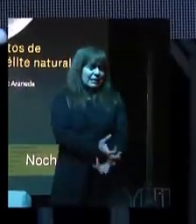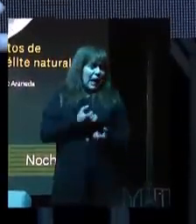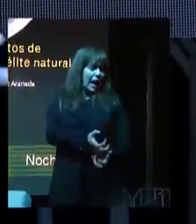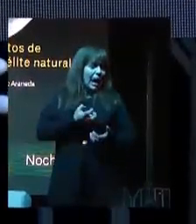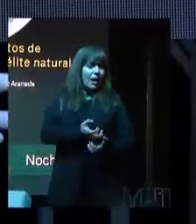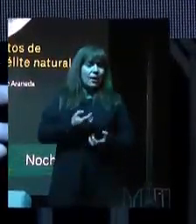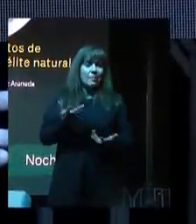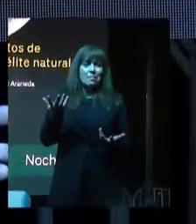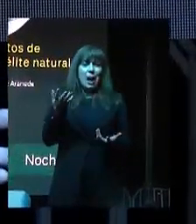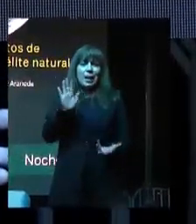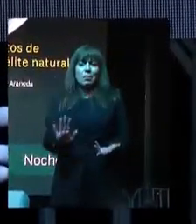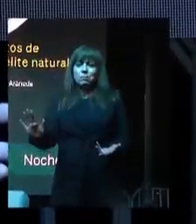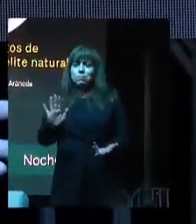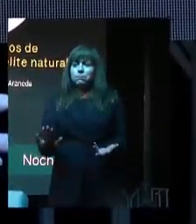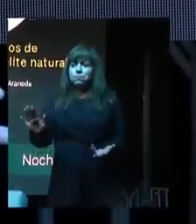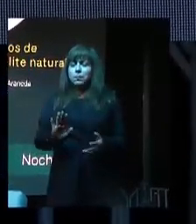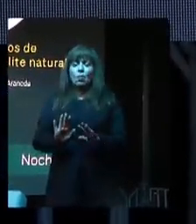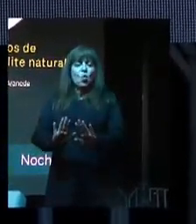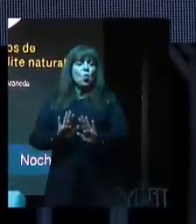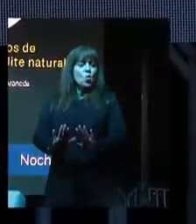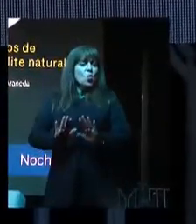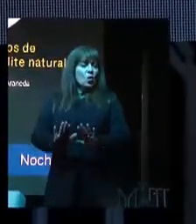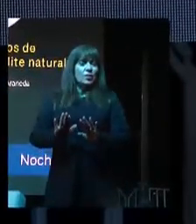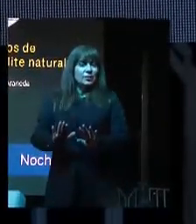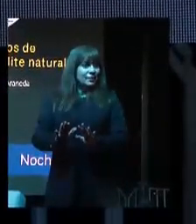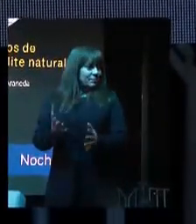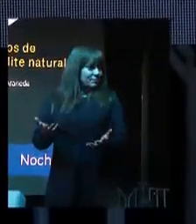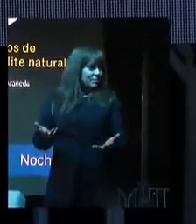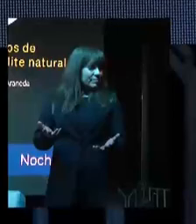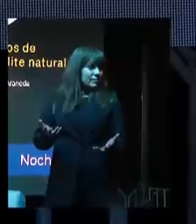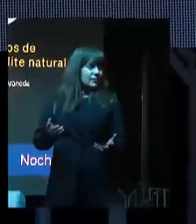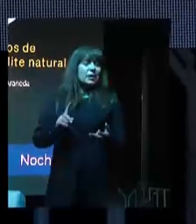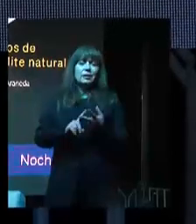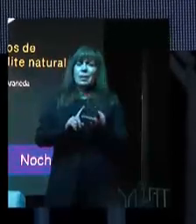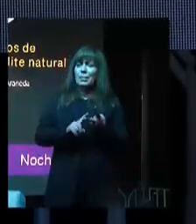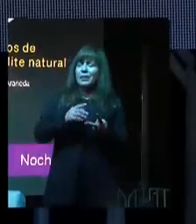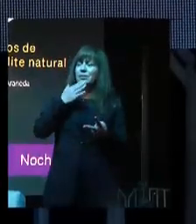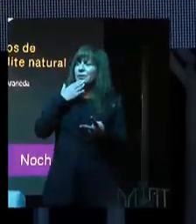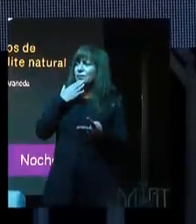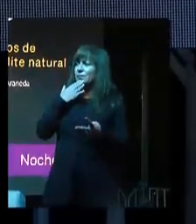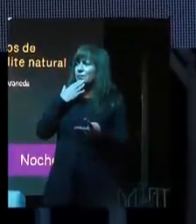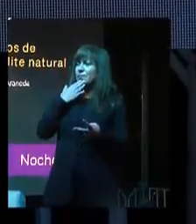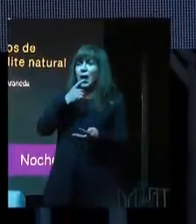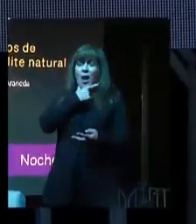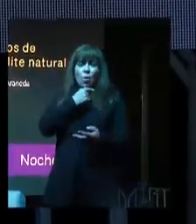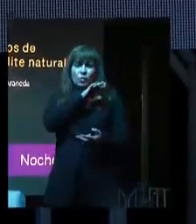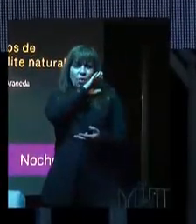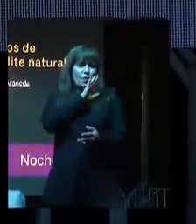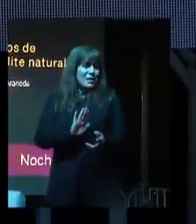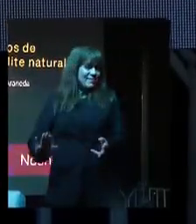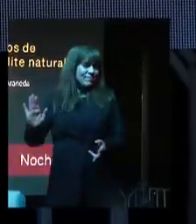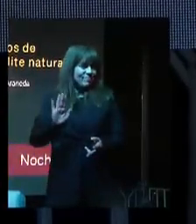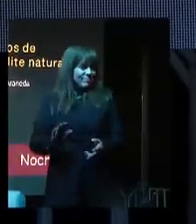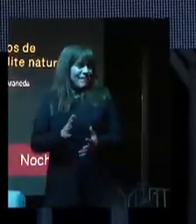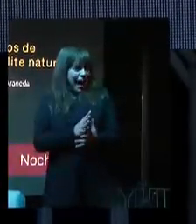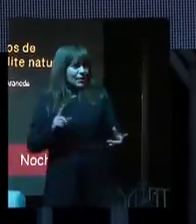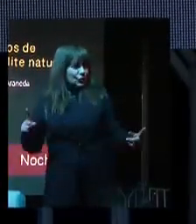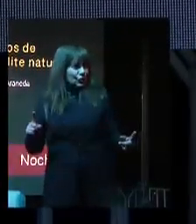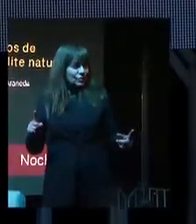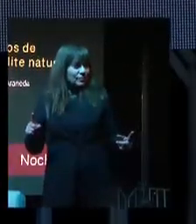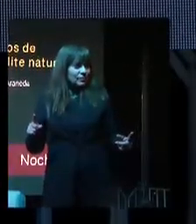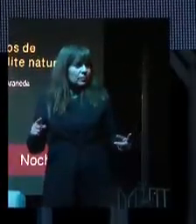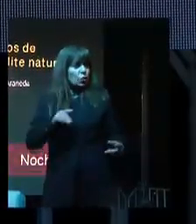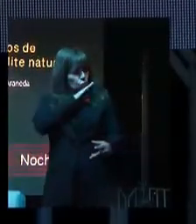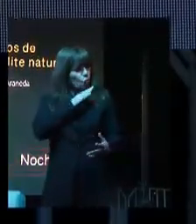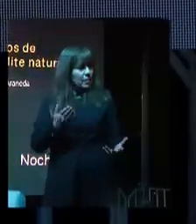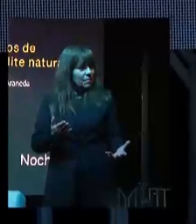lo menos para mantener la calefa, ¿no? Y por otro lado, uno, claro, los que les guste dormir harto, dice, bueno, dormimos, ¿no?